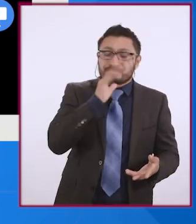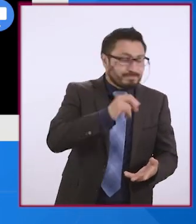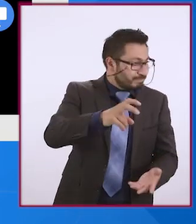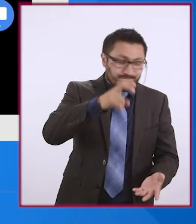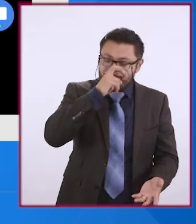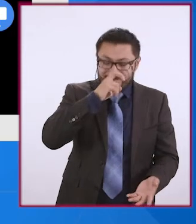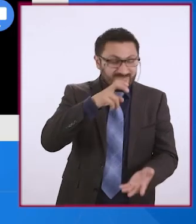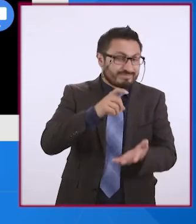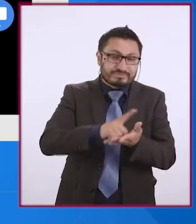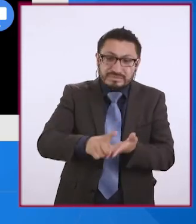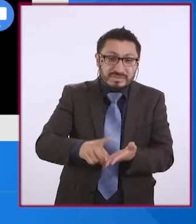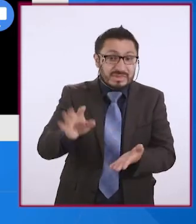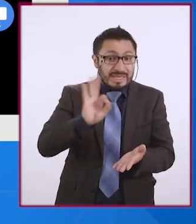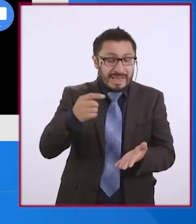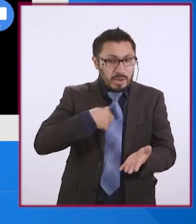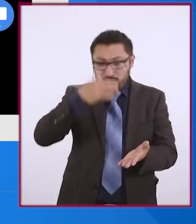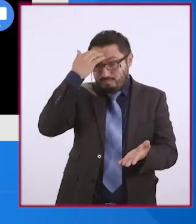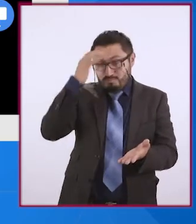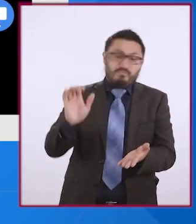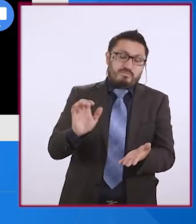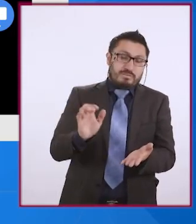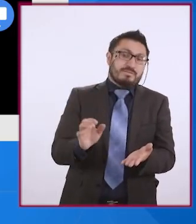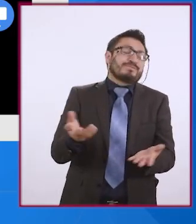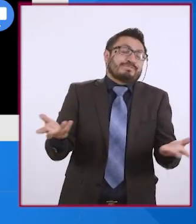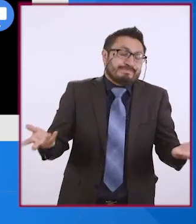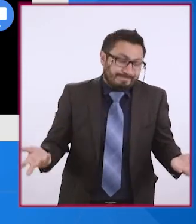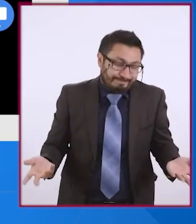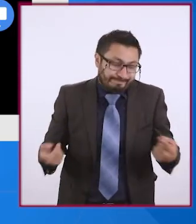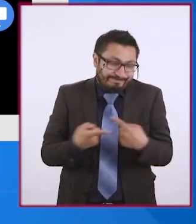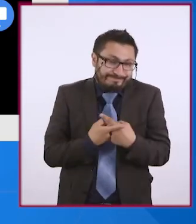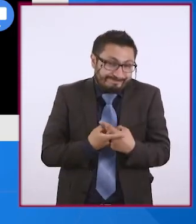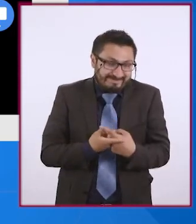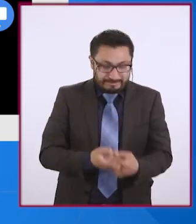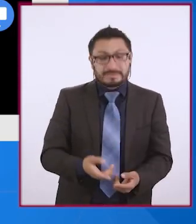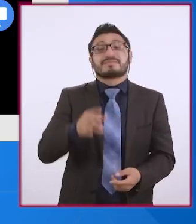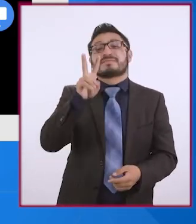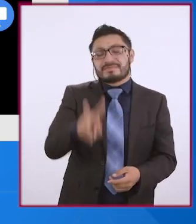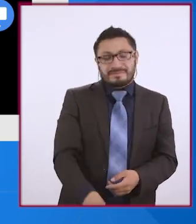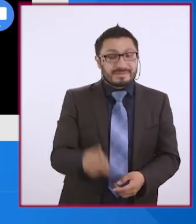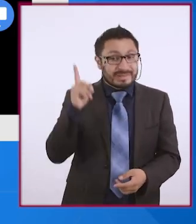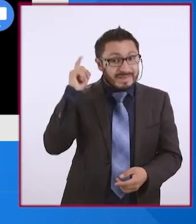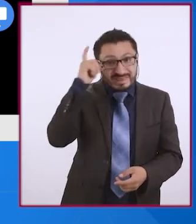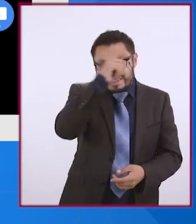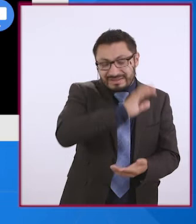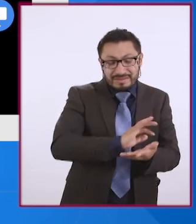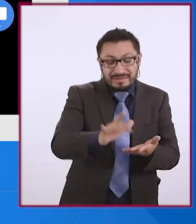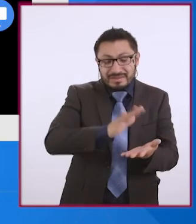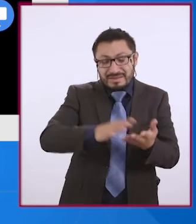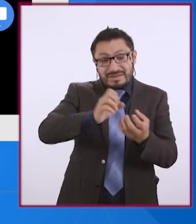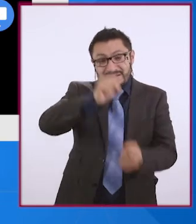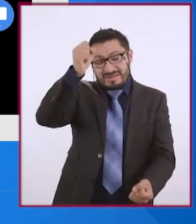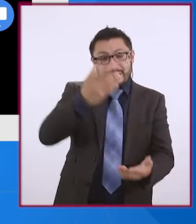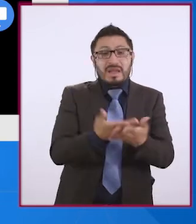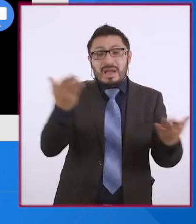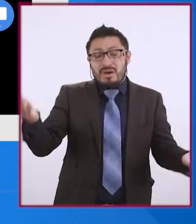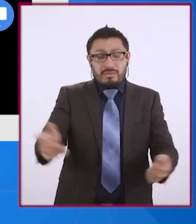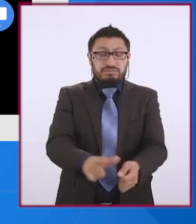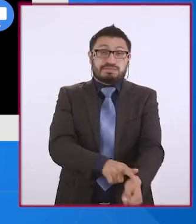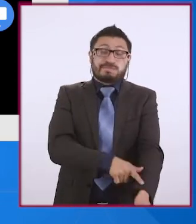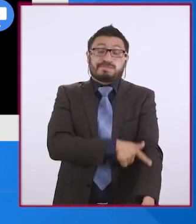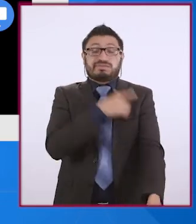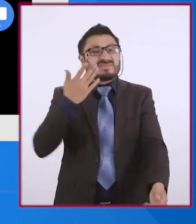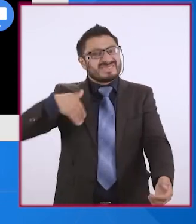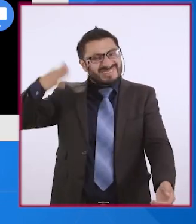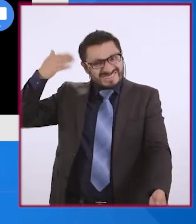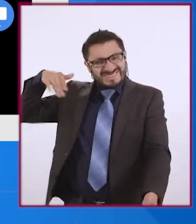no conocemos. Es cierto que leer la Constitución es muy complicado porque la Constitución ahora es muy larga. En su